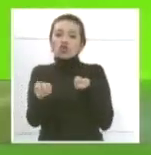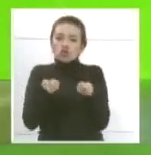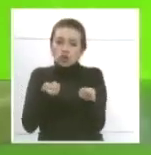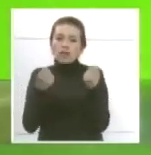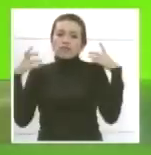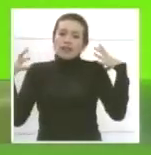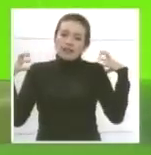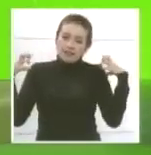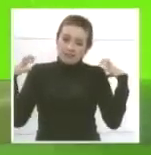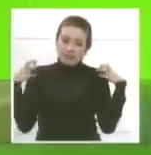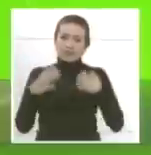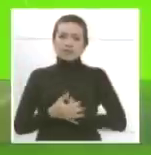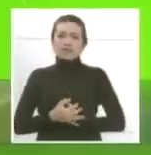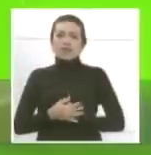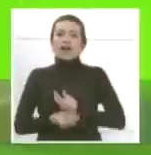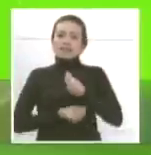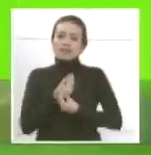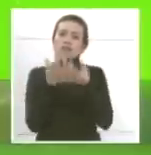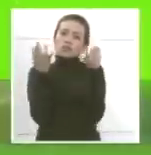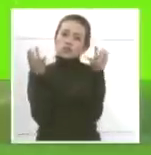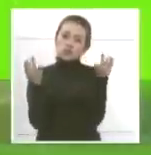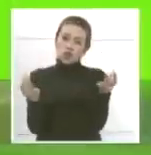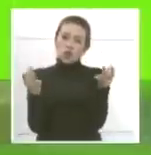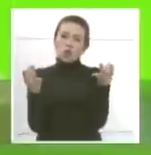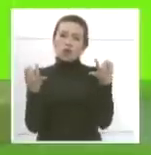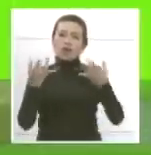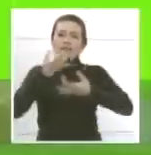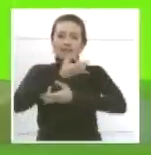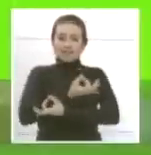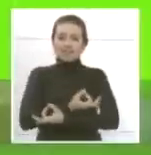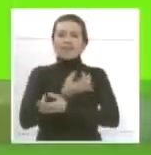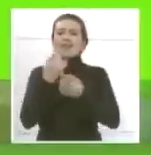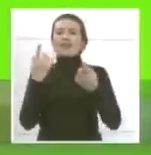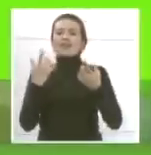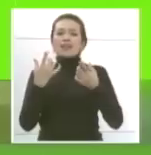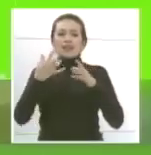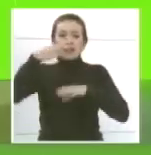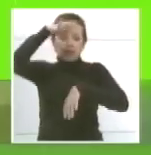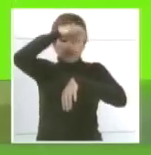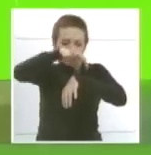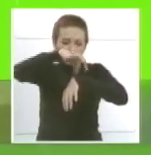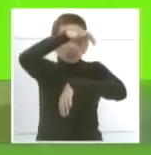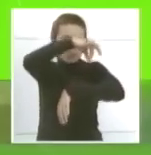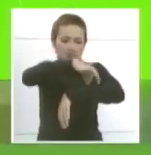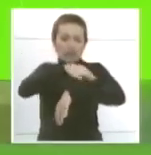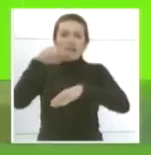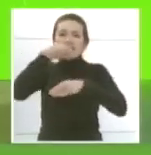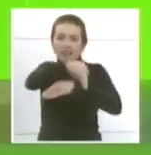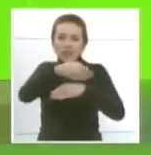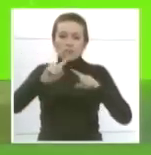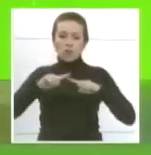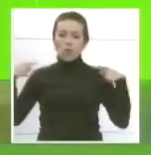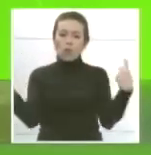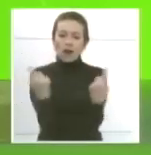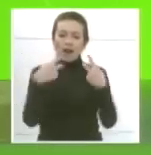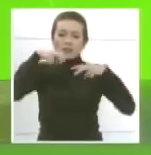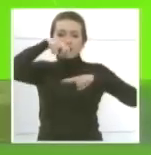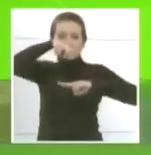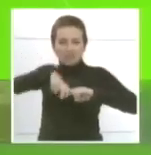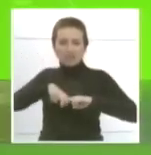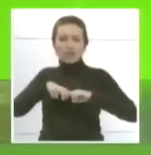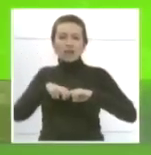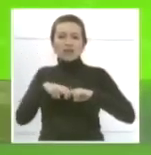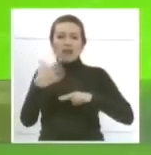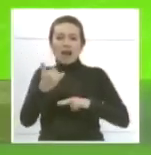estrés. Yoga, tai chi, acupuntura, masaje relajante, sauna, jacuzzi, toda esa cantidad de cosas ayuda